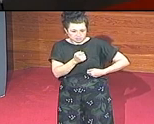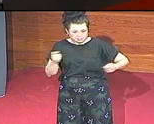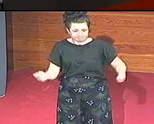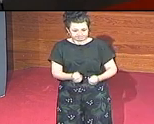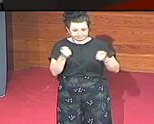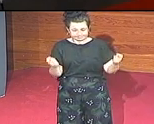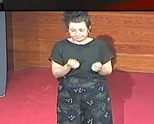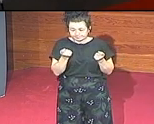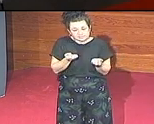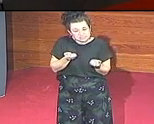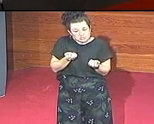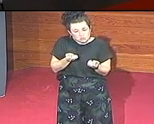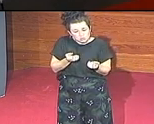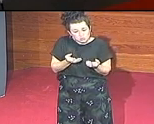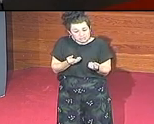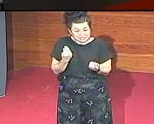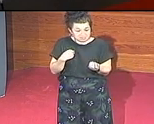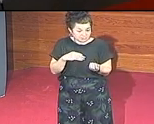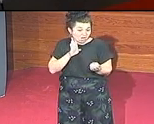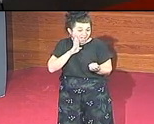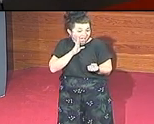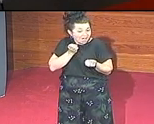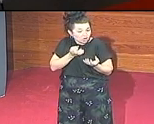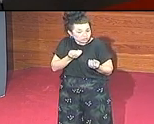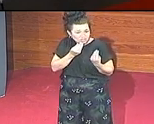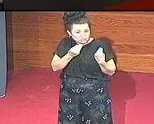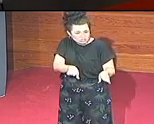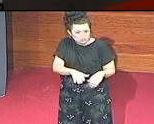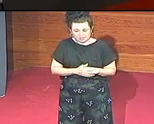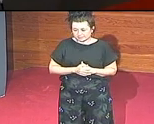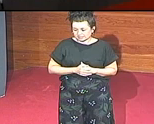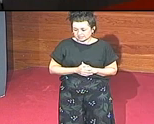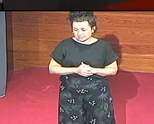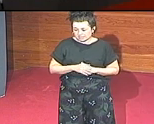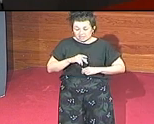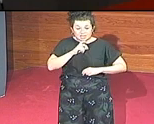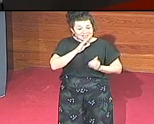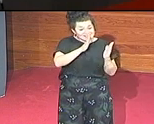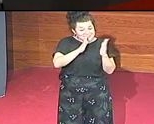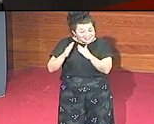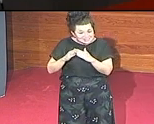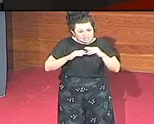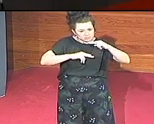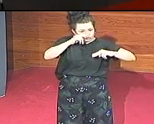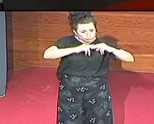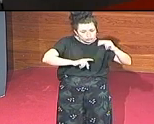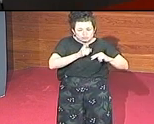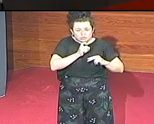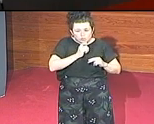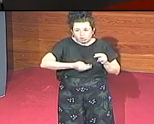que cuenta un poco la historia que se contaba de cómo se construían las casas de cómo era que el bilbao